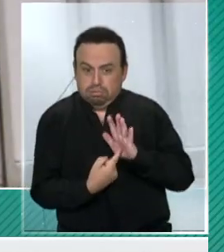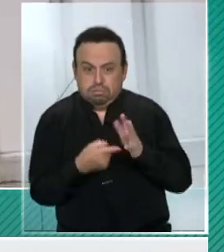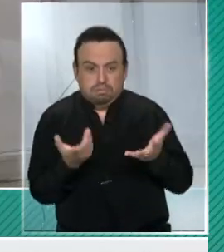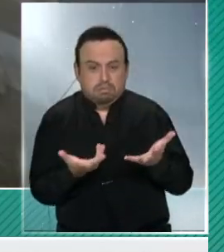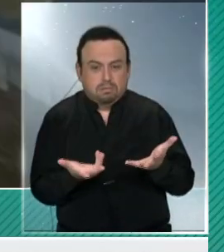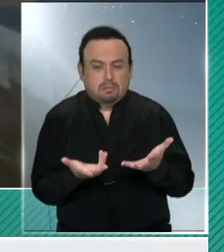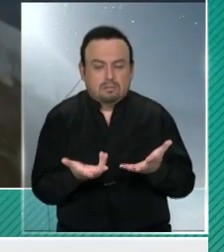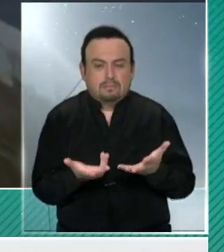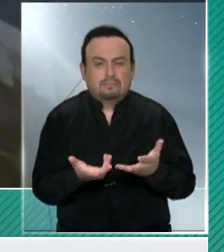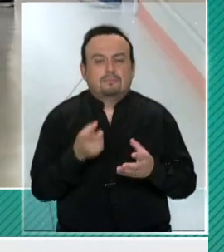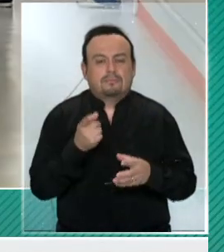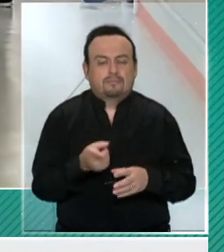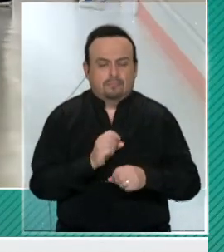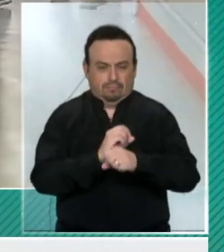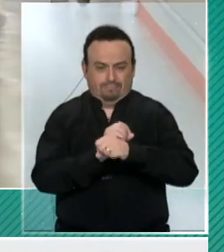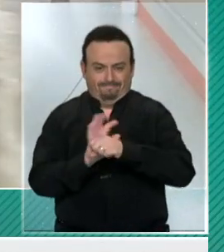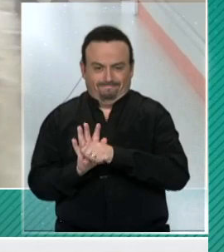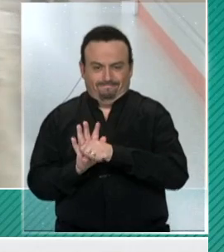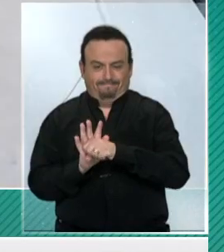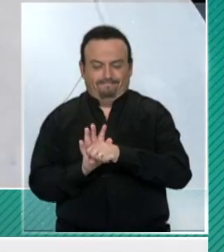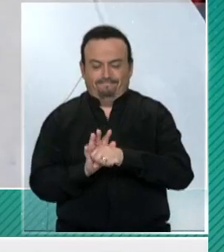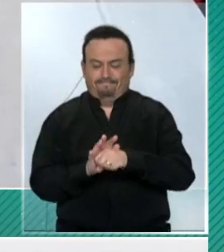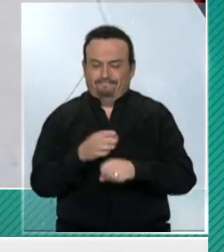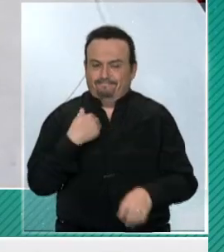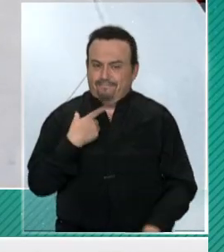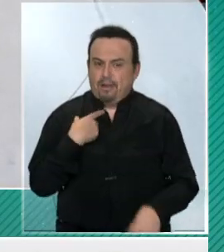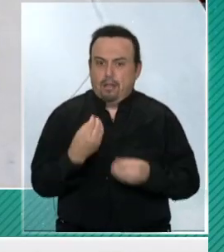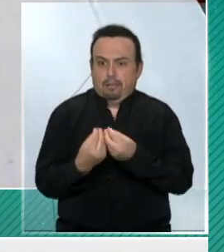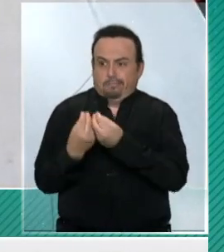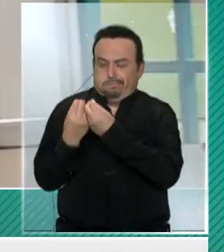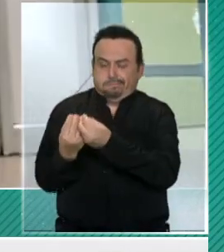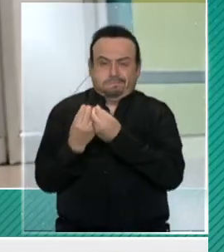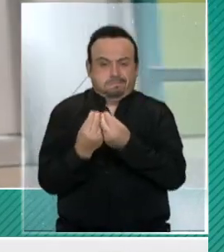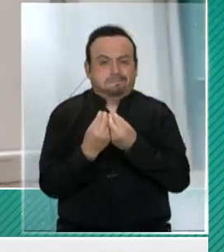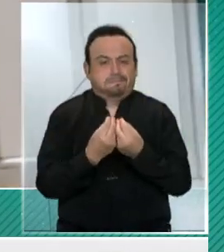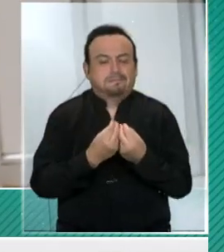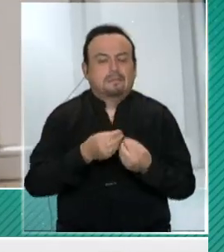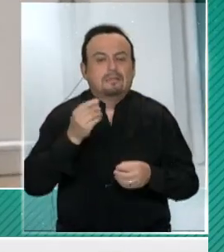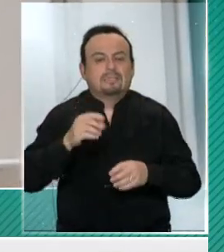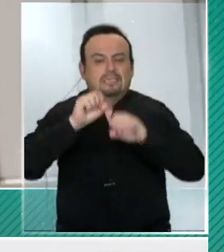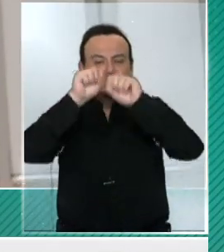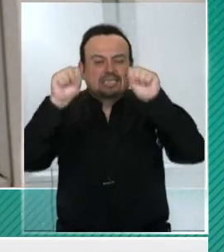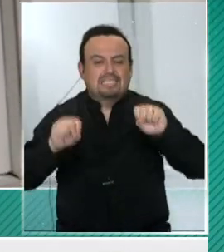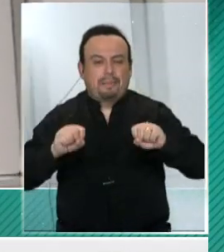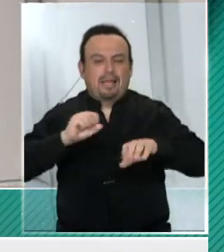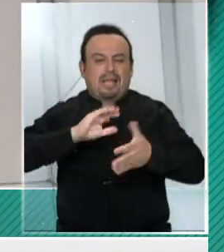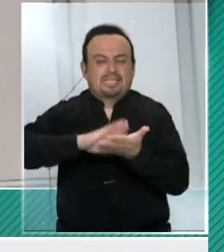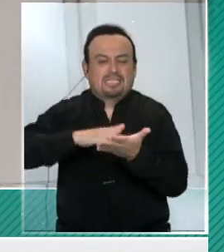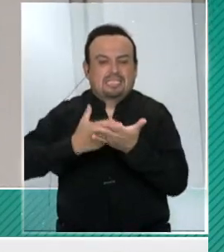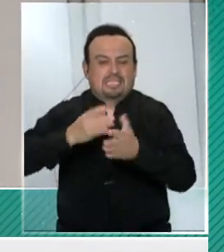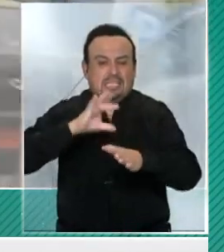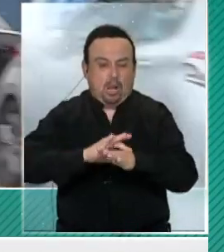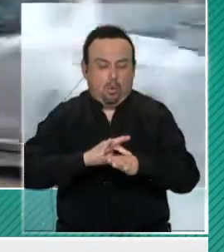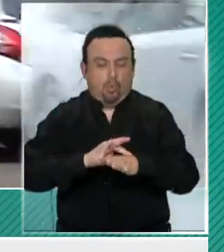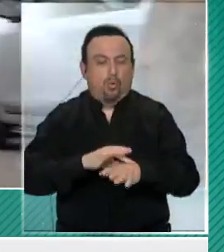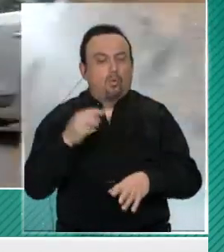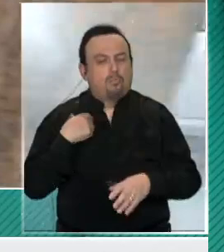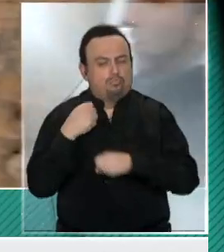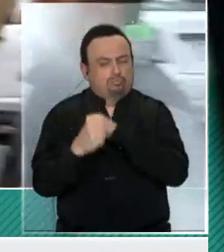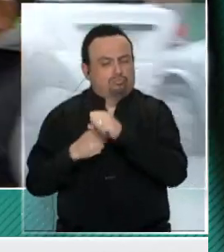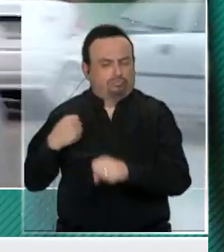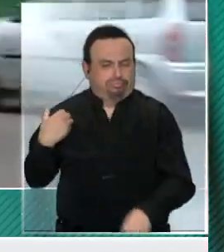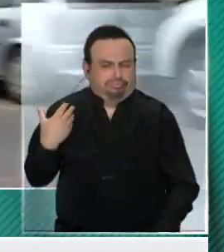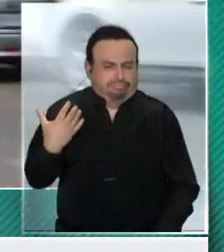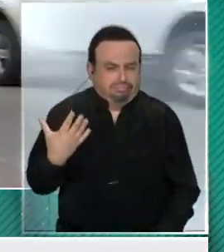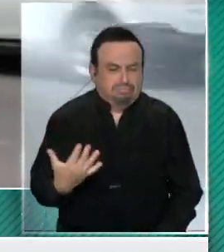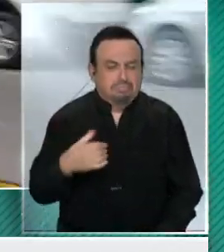nuevo coronavirus podríamos ver colapsado nuestro sistema de salud? Y hay muchas veces, nos ha tocado muchos años que en